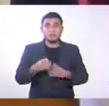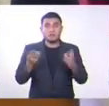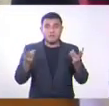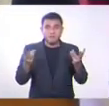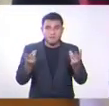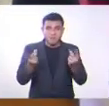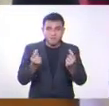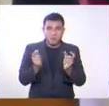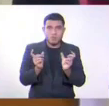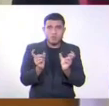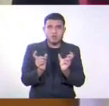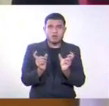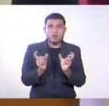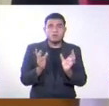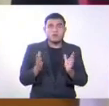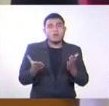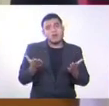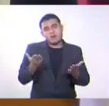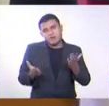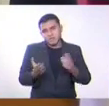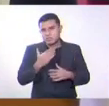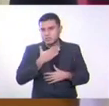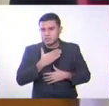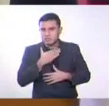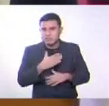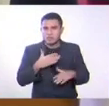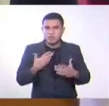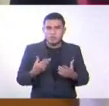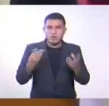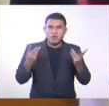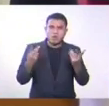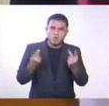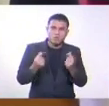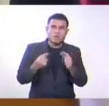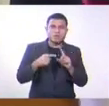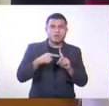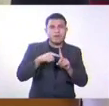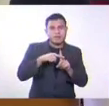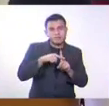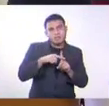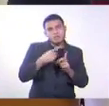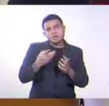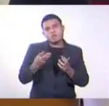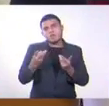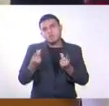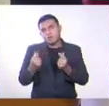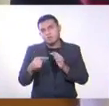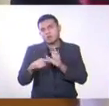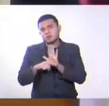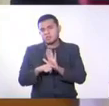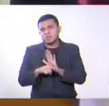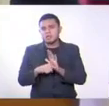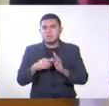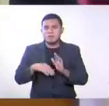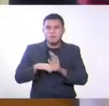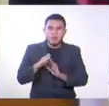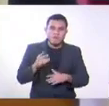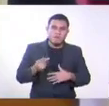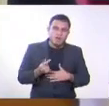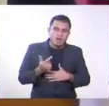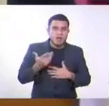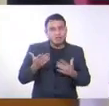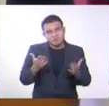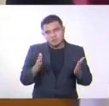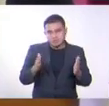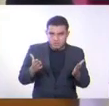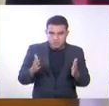veces tenemos un poco de dificultades cuando hay números negativos, cuando hay números positivos, es más fácil. Así que